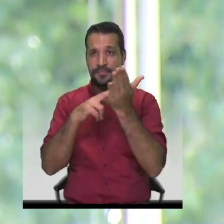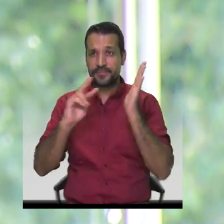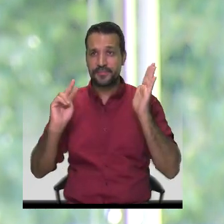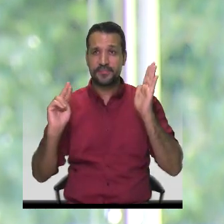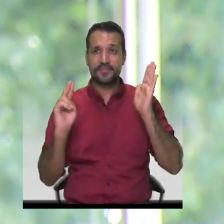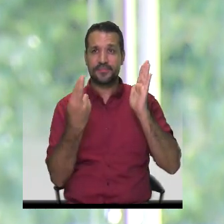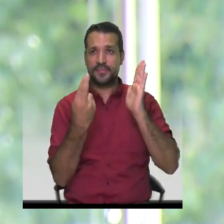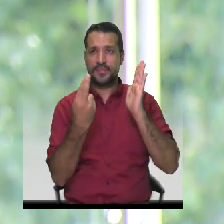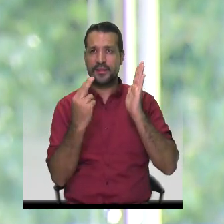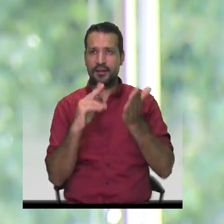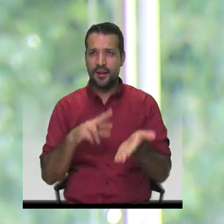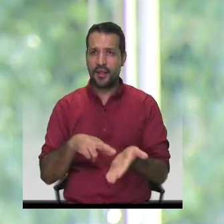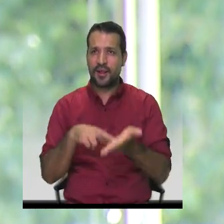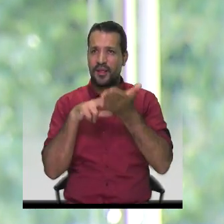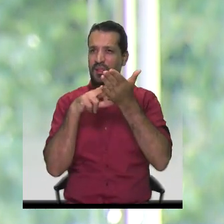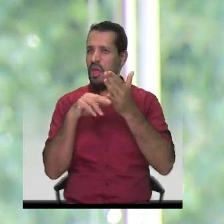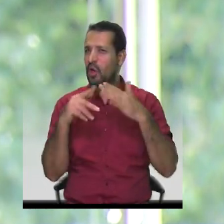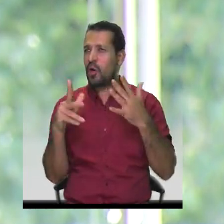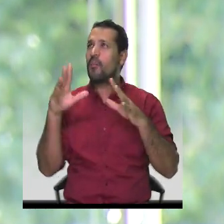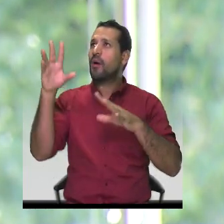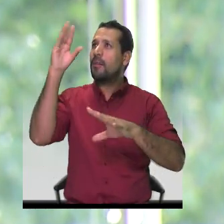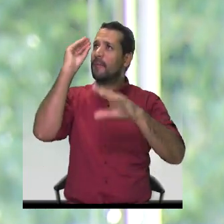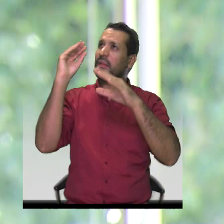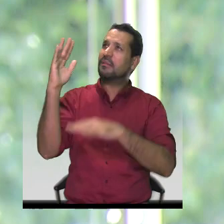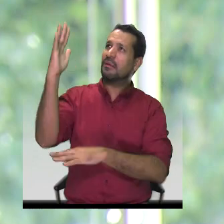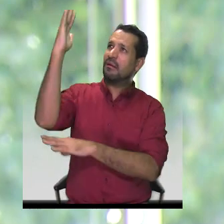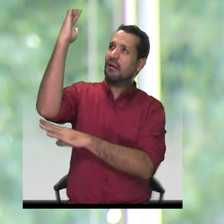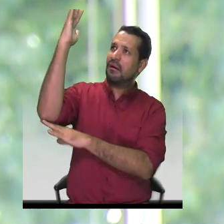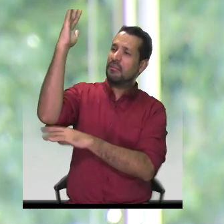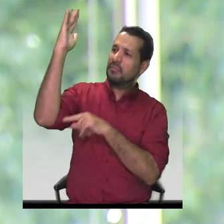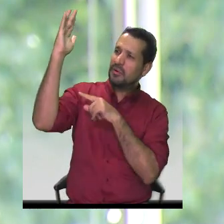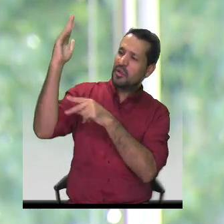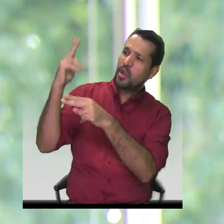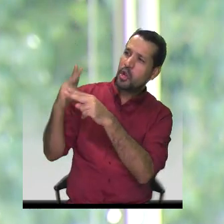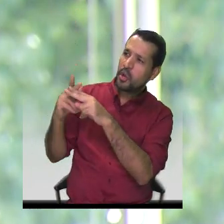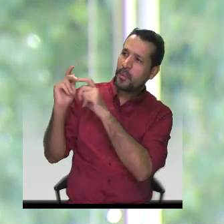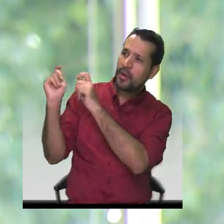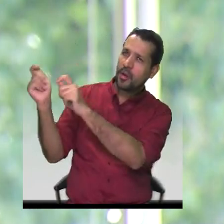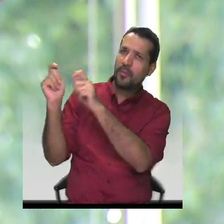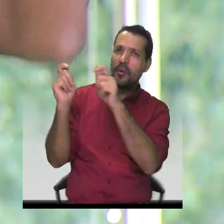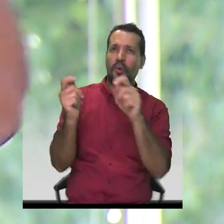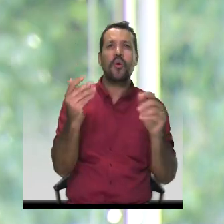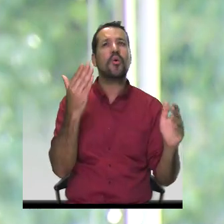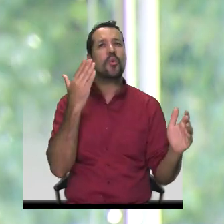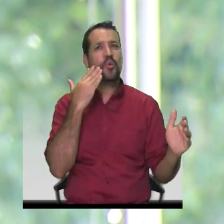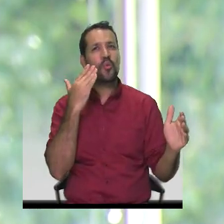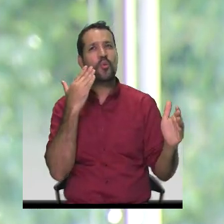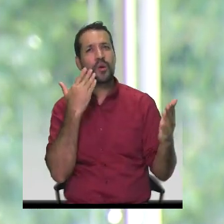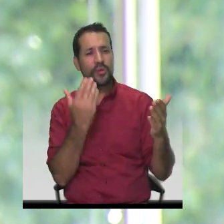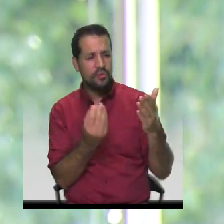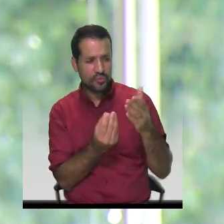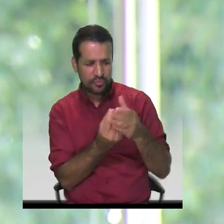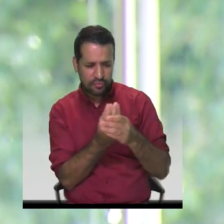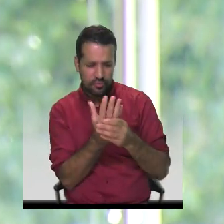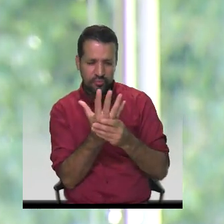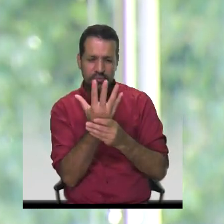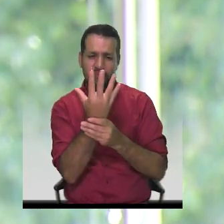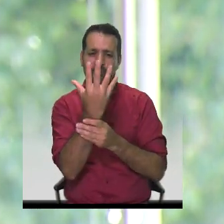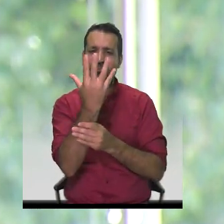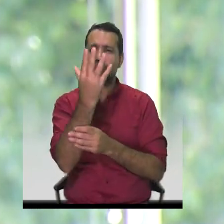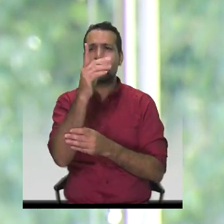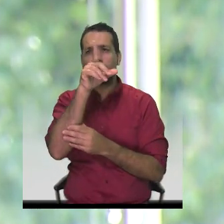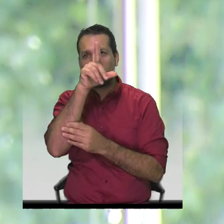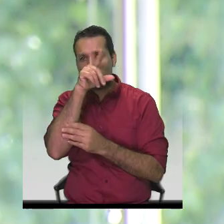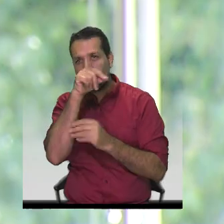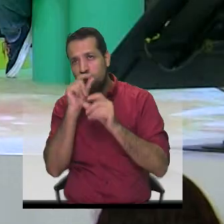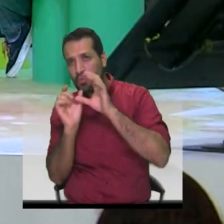a reconocer y aprender cuáles son los árboles y sus nombres y las plantas y cuándo florecen y tal, cuáles son las aves que están alrededor